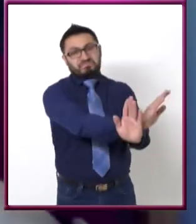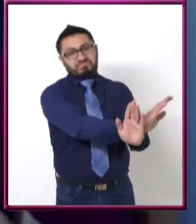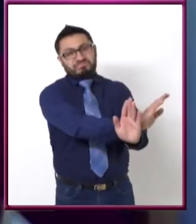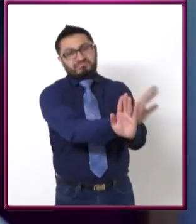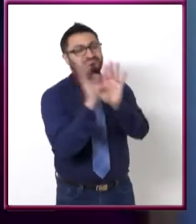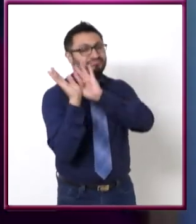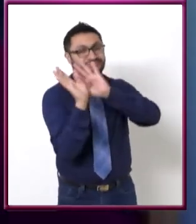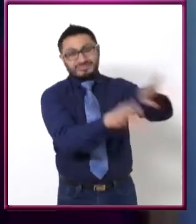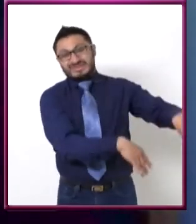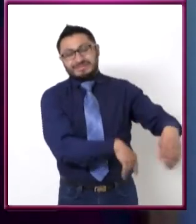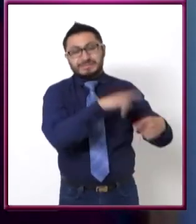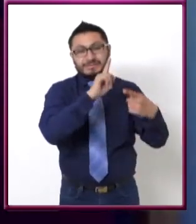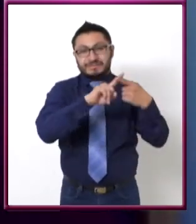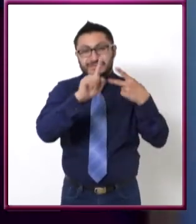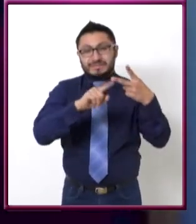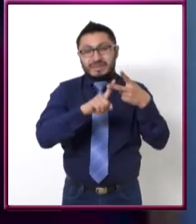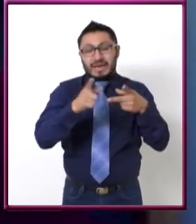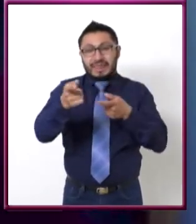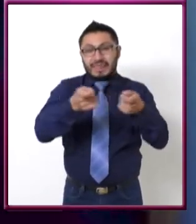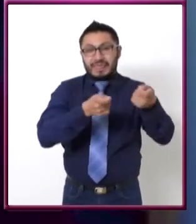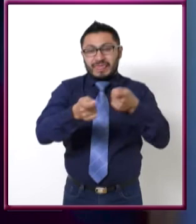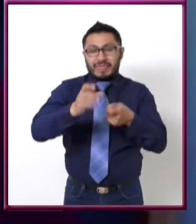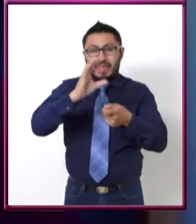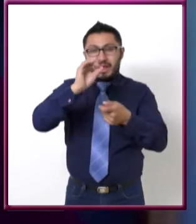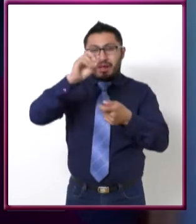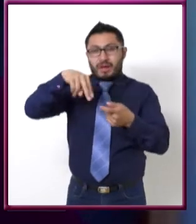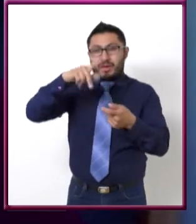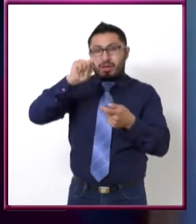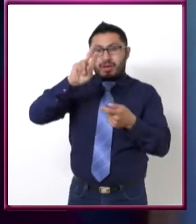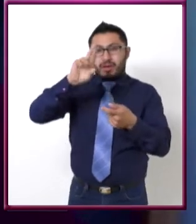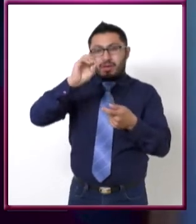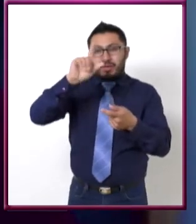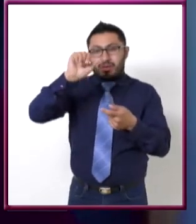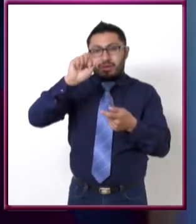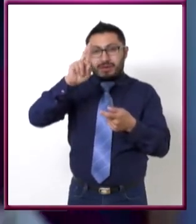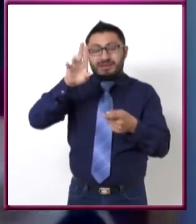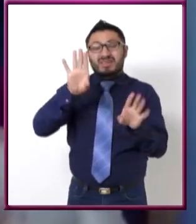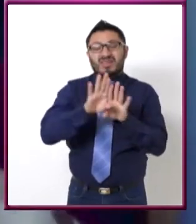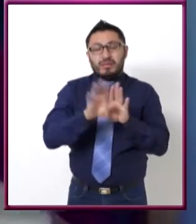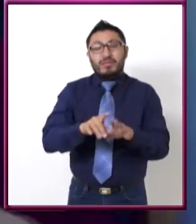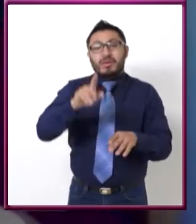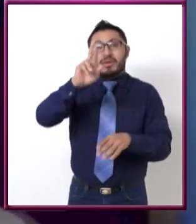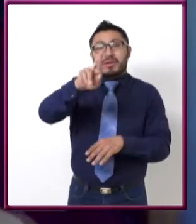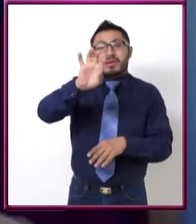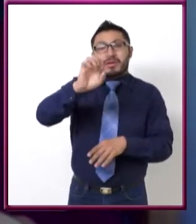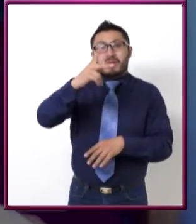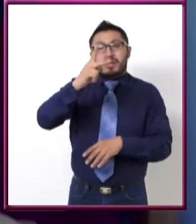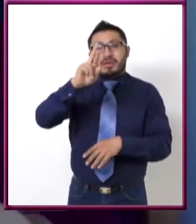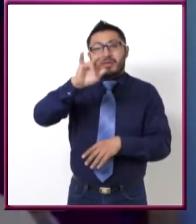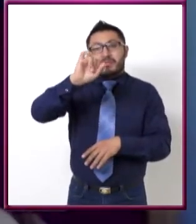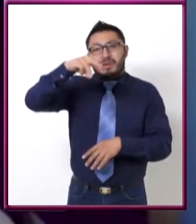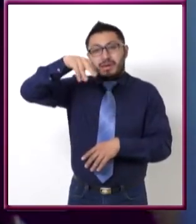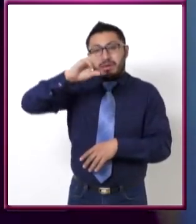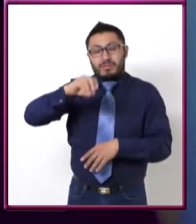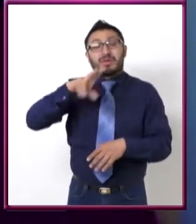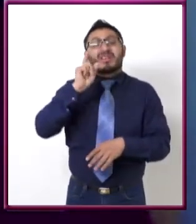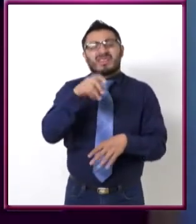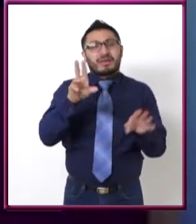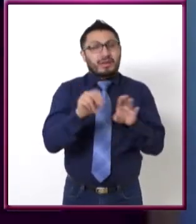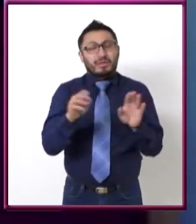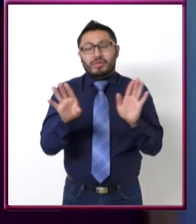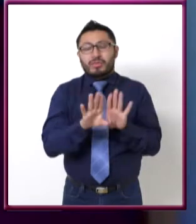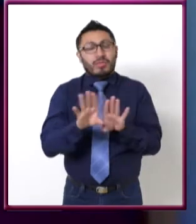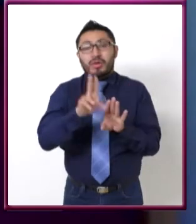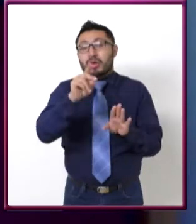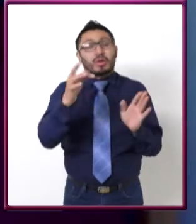¿sí? La segunda, la de controlar, tiene que ver con reprimo. O sea, no es que no